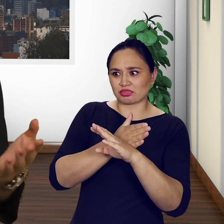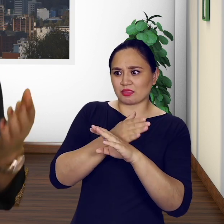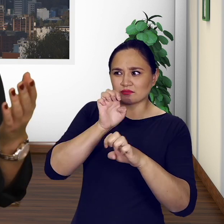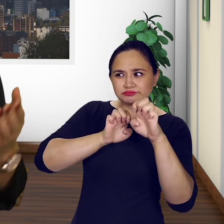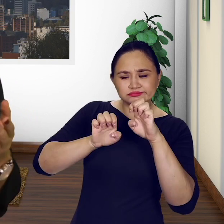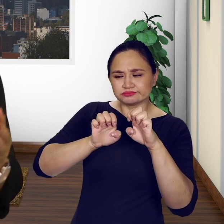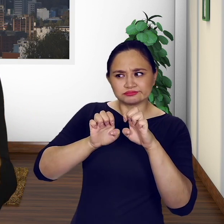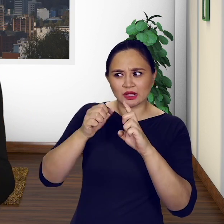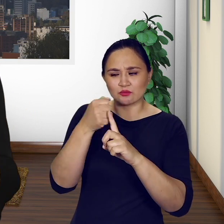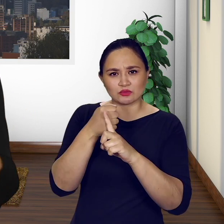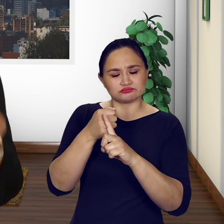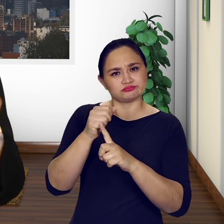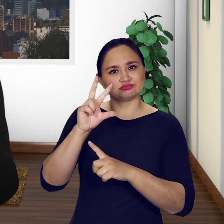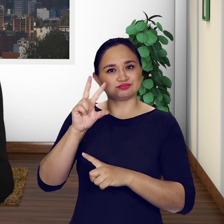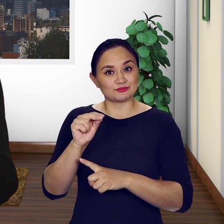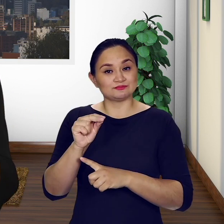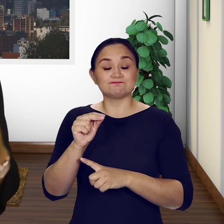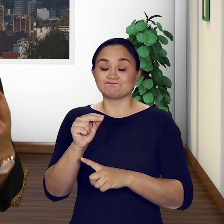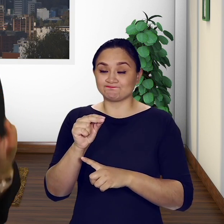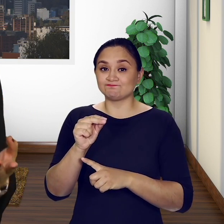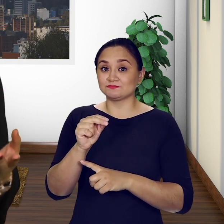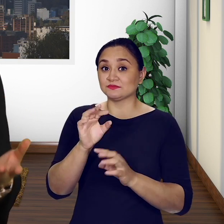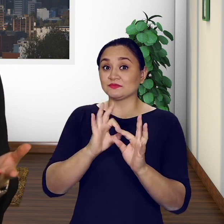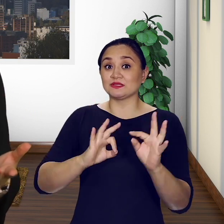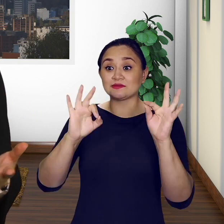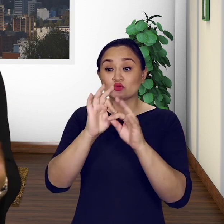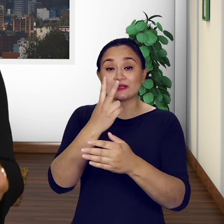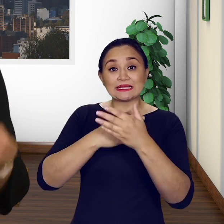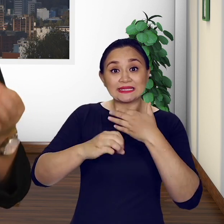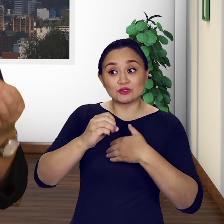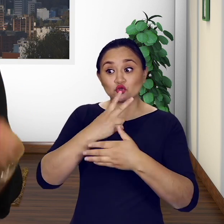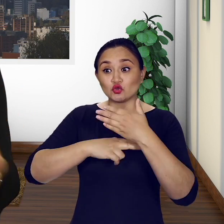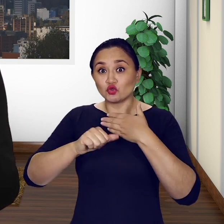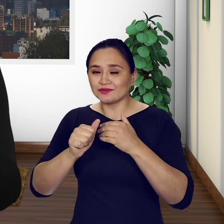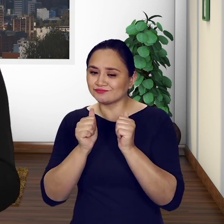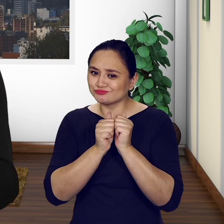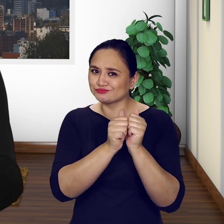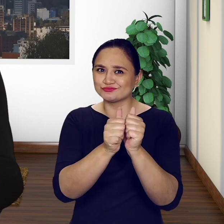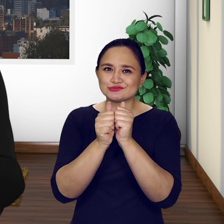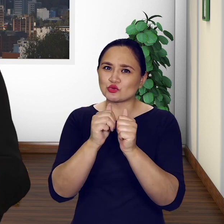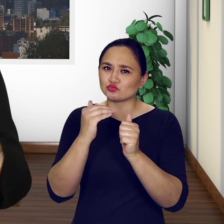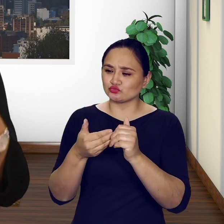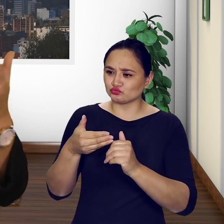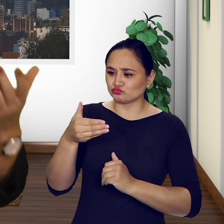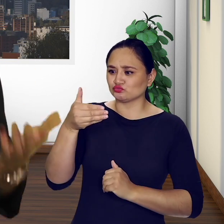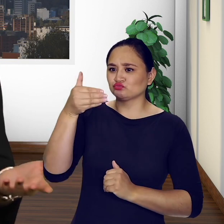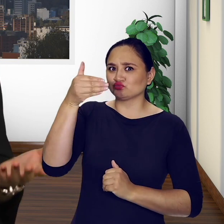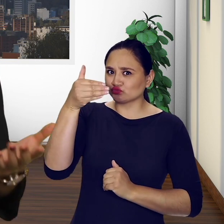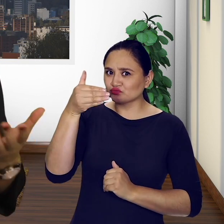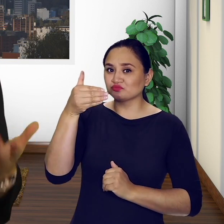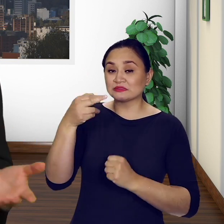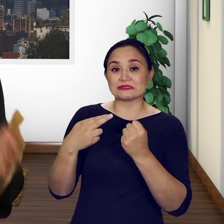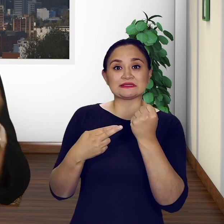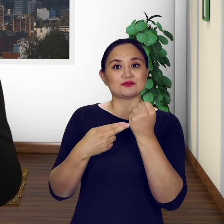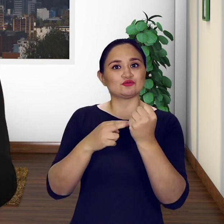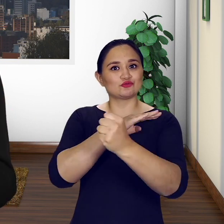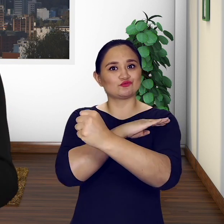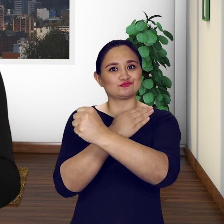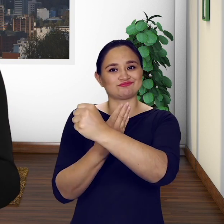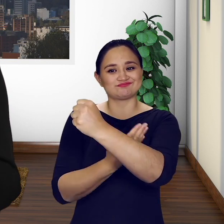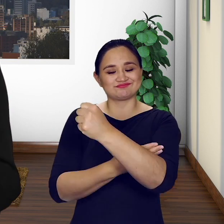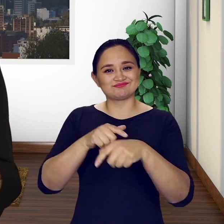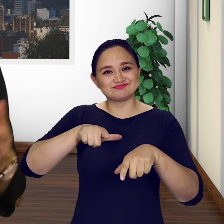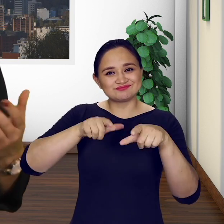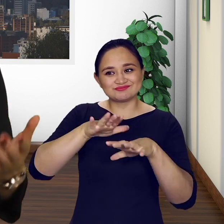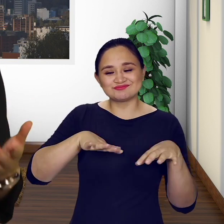de la violencia en los hogares. Sin duda, acompañar a hijas e hijos en sus distintas etapas implica recursos que permitan